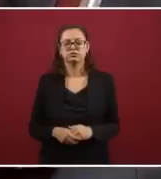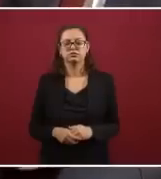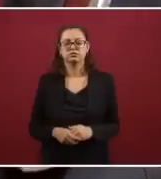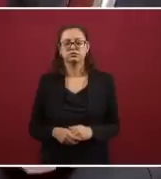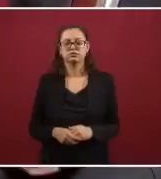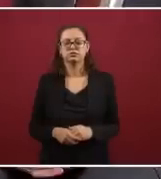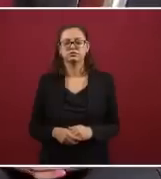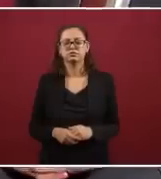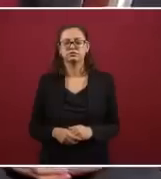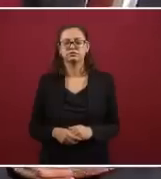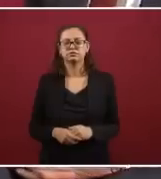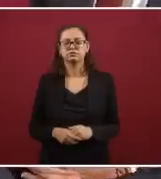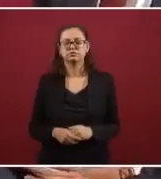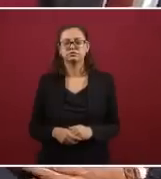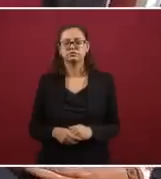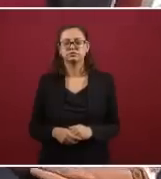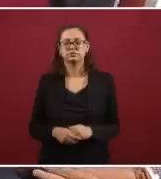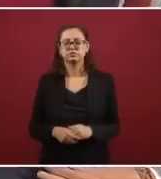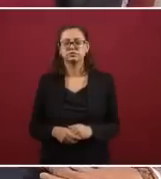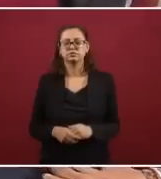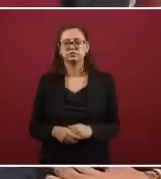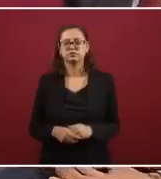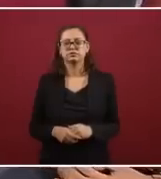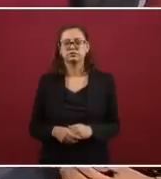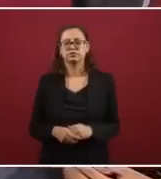Y se va a llegar a este acuerdo